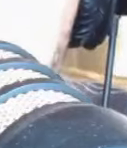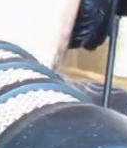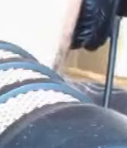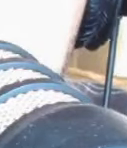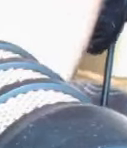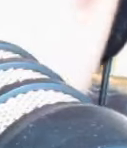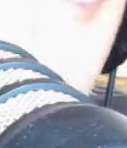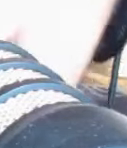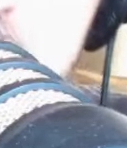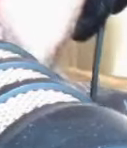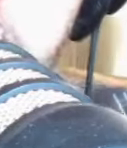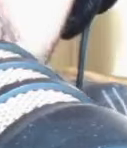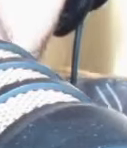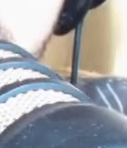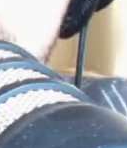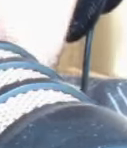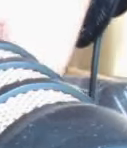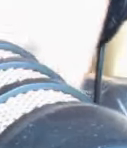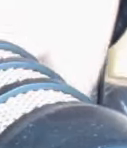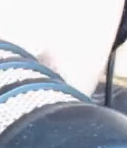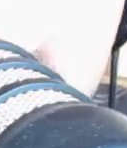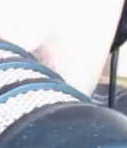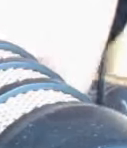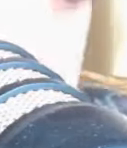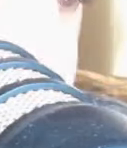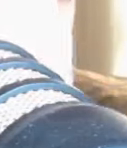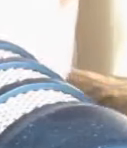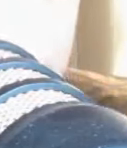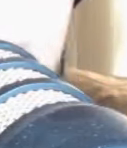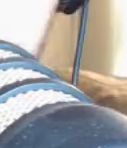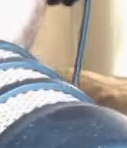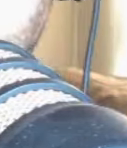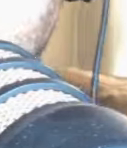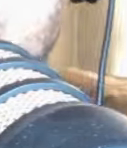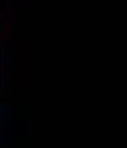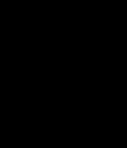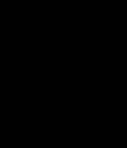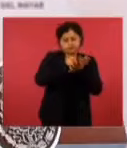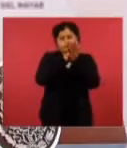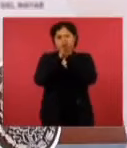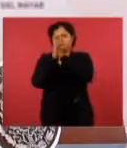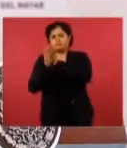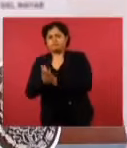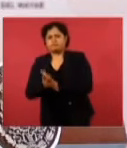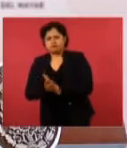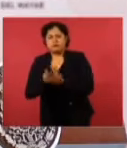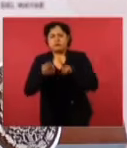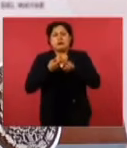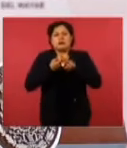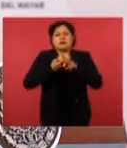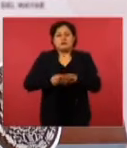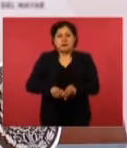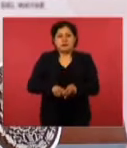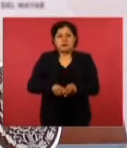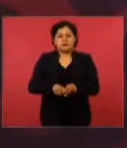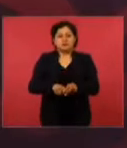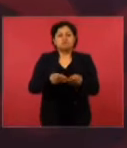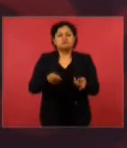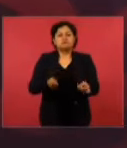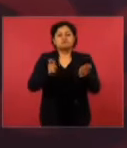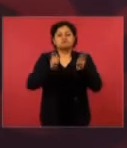al 2024. Y sobre ello habló el presidente esta mañana. Sea de la República.